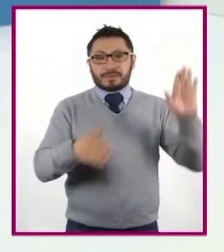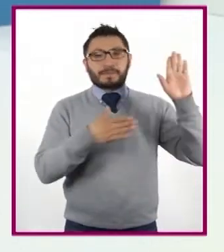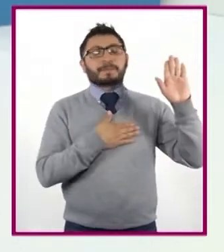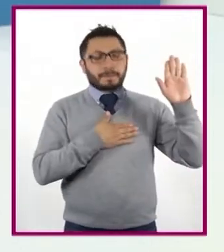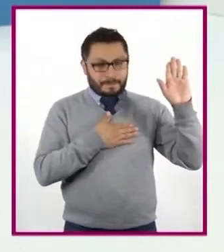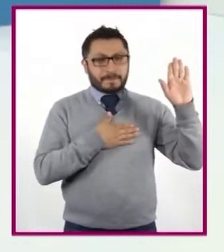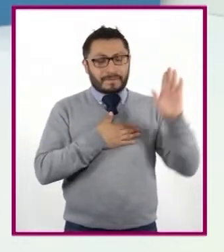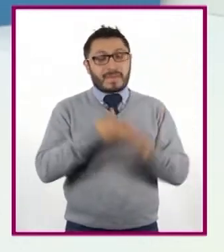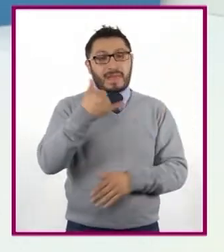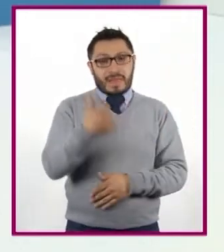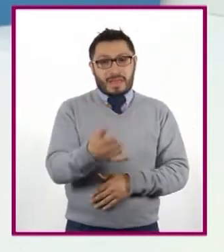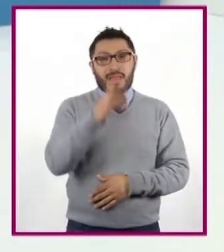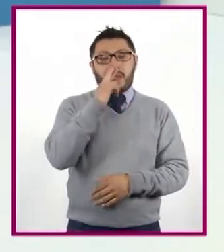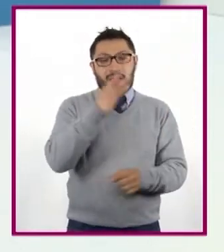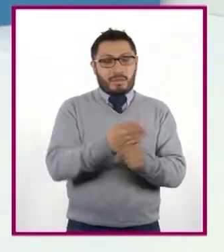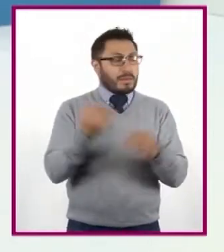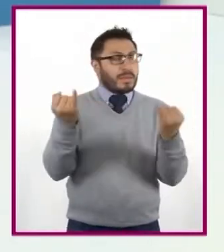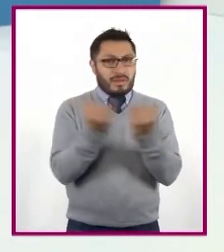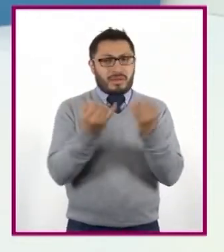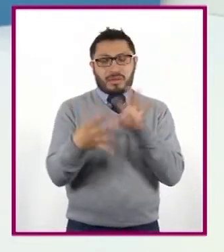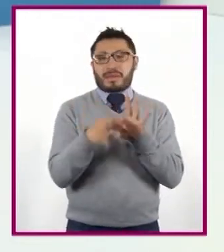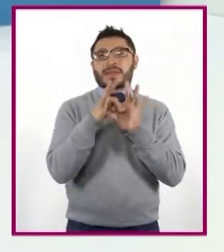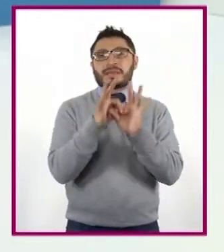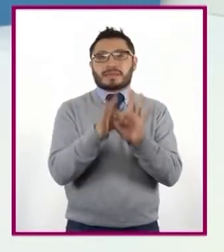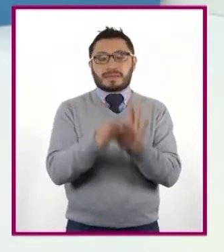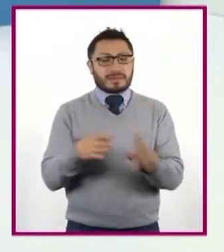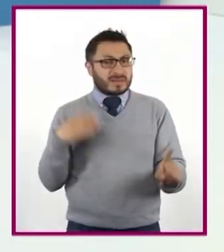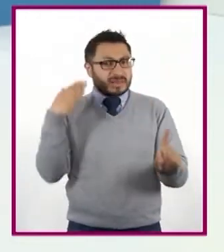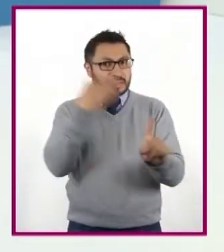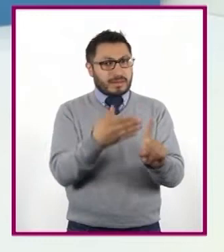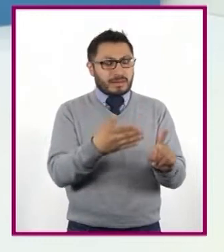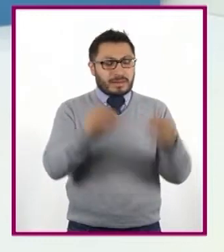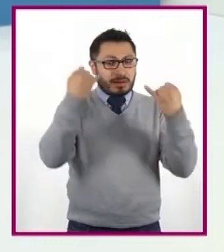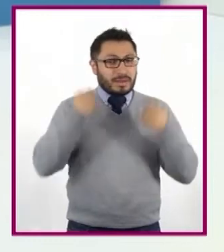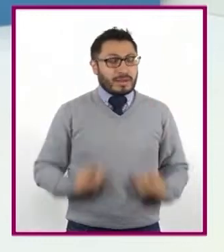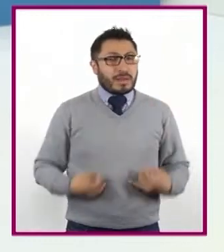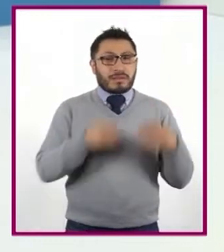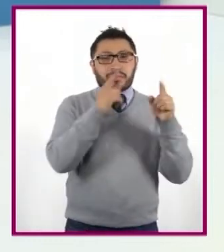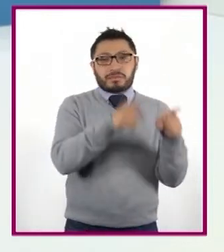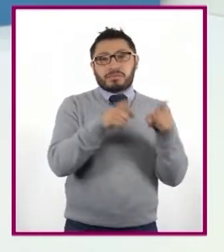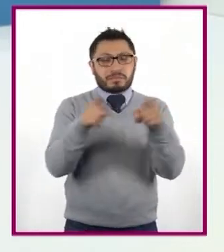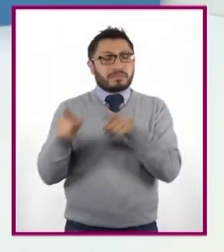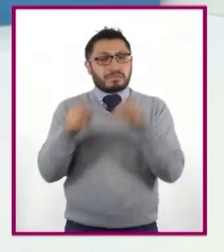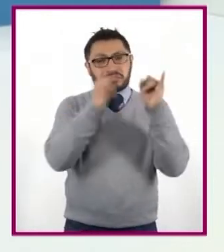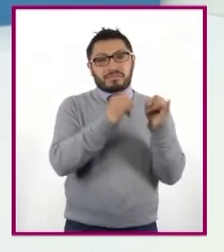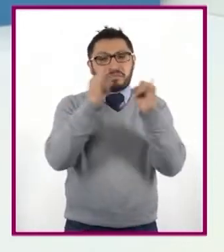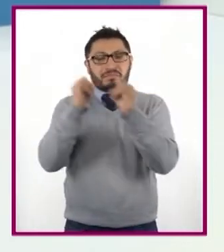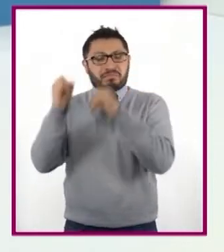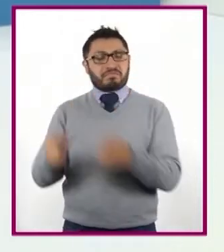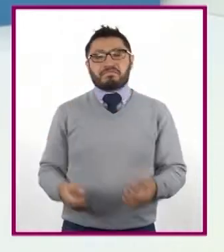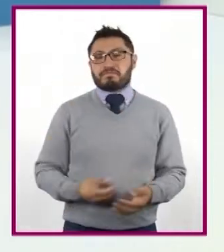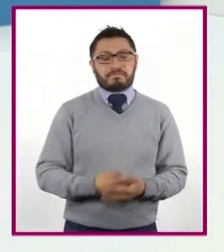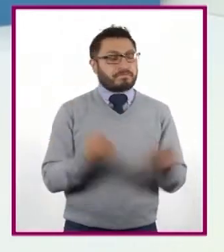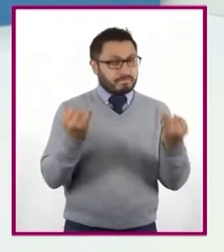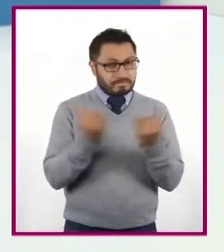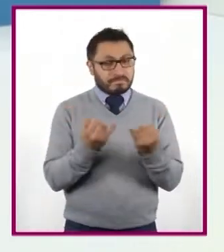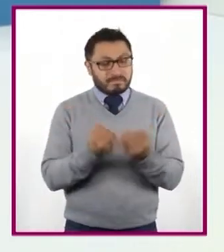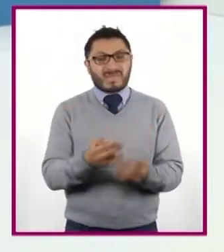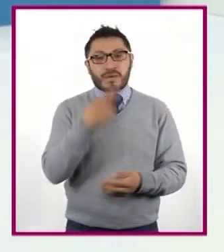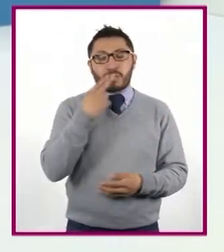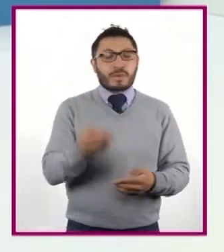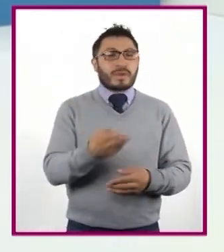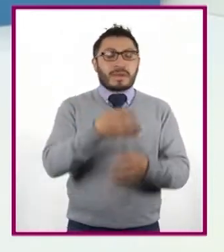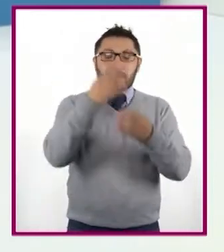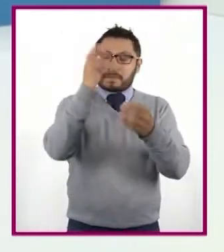compromiso y una responsabilidad hacia una o uno mismo y hacia las y los demás. Y ejercerlas de